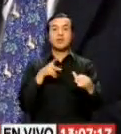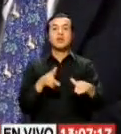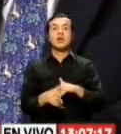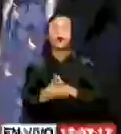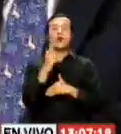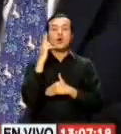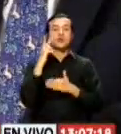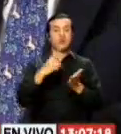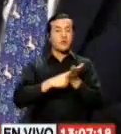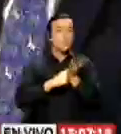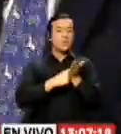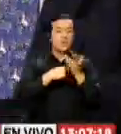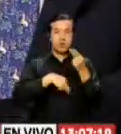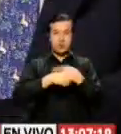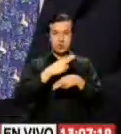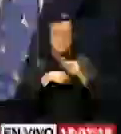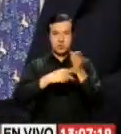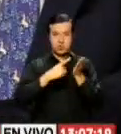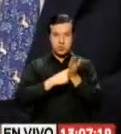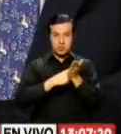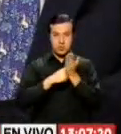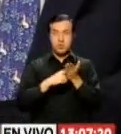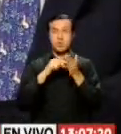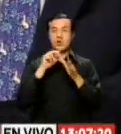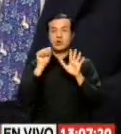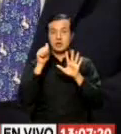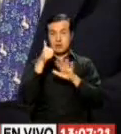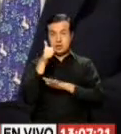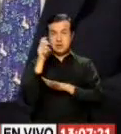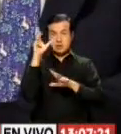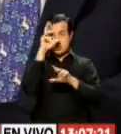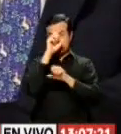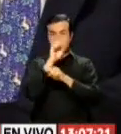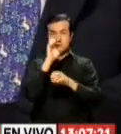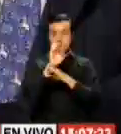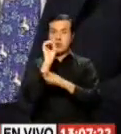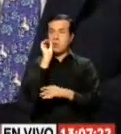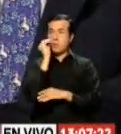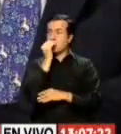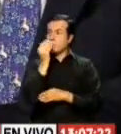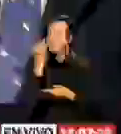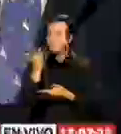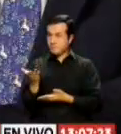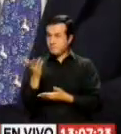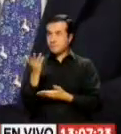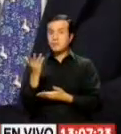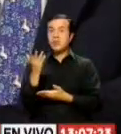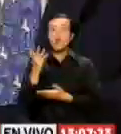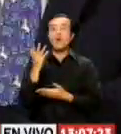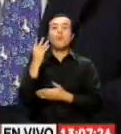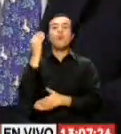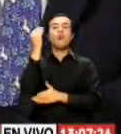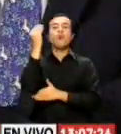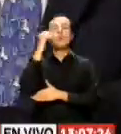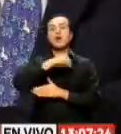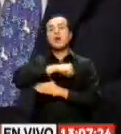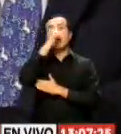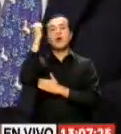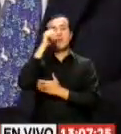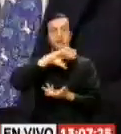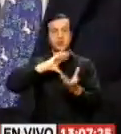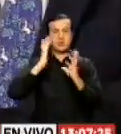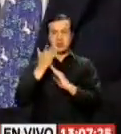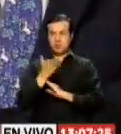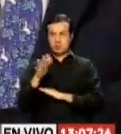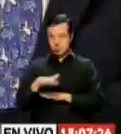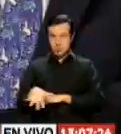inauguración de un foro de negocios. A las 22:00 de Ecuador colocará una ofrenda floral en el Monumento de los Héroes Caídos de la Revolución en